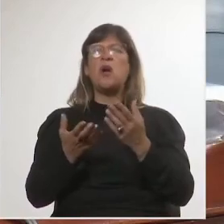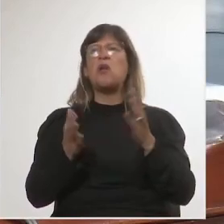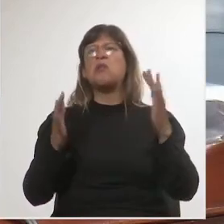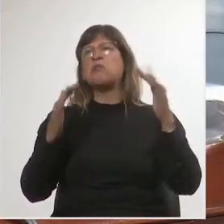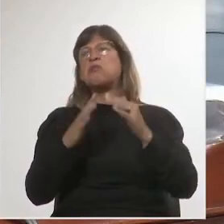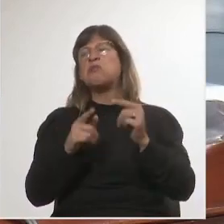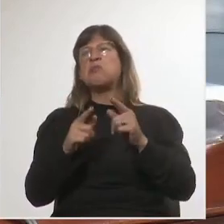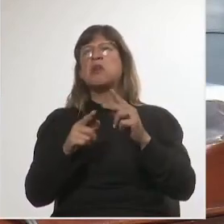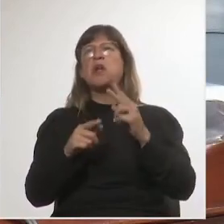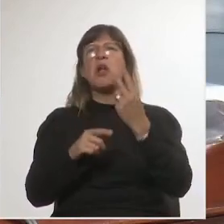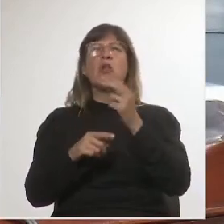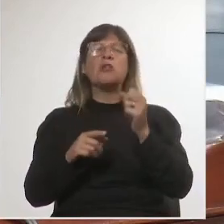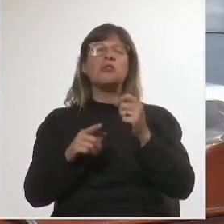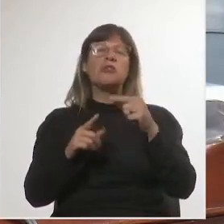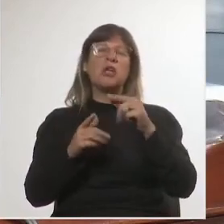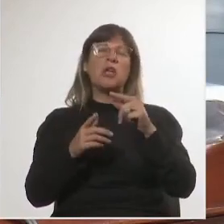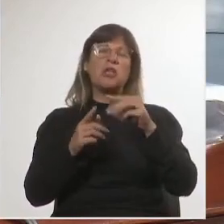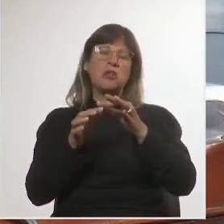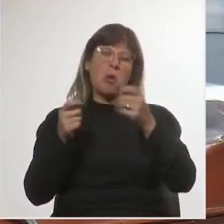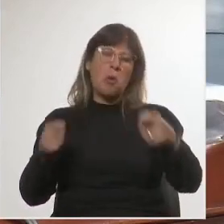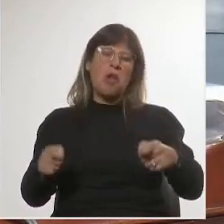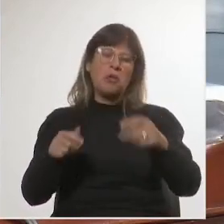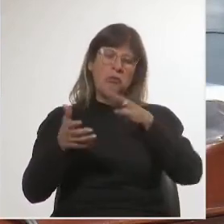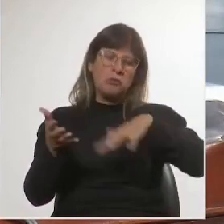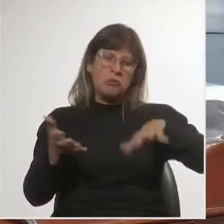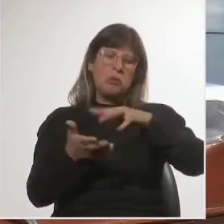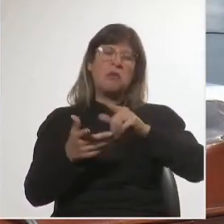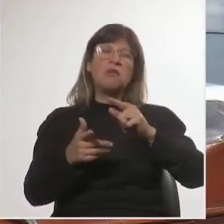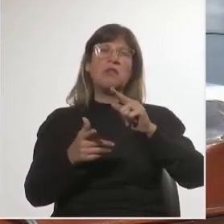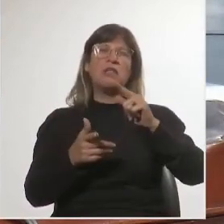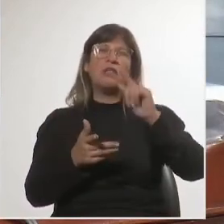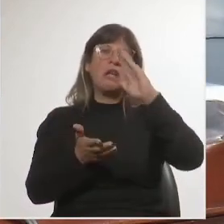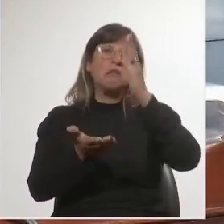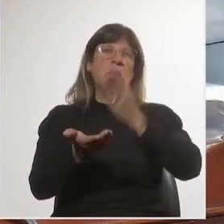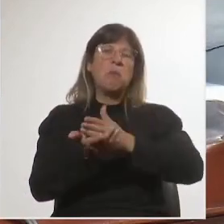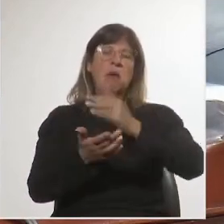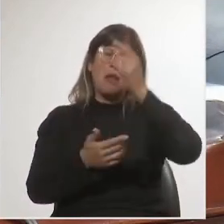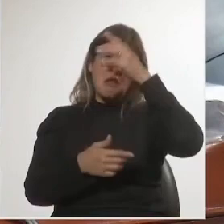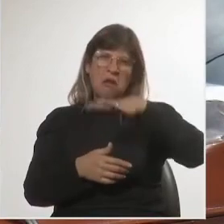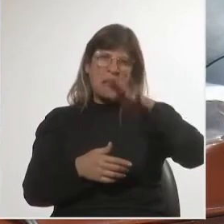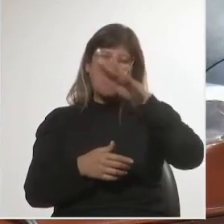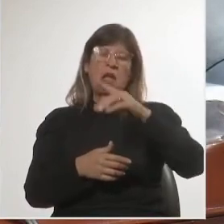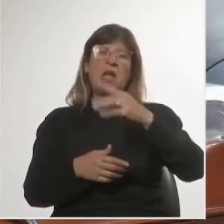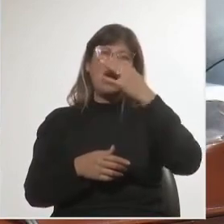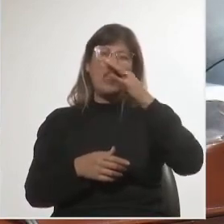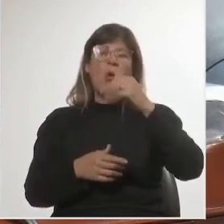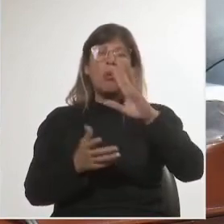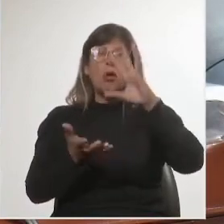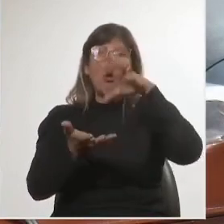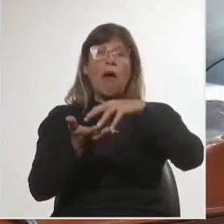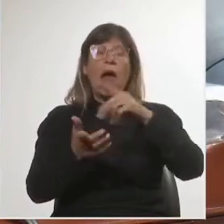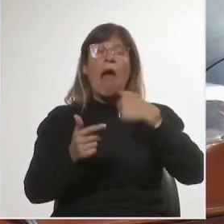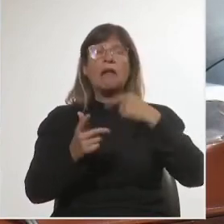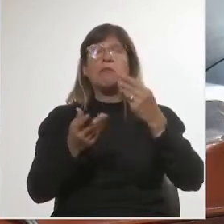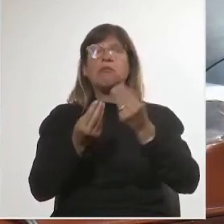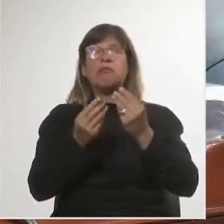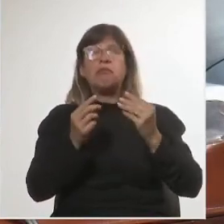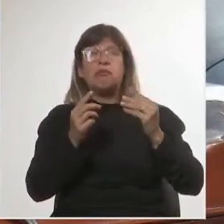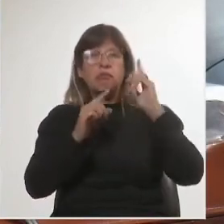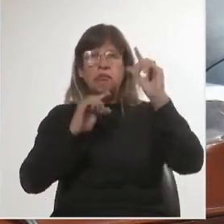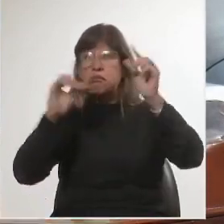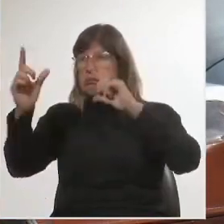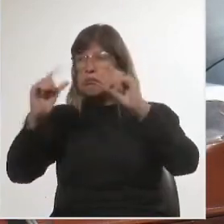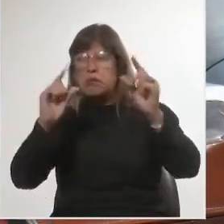unos 200 metros de superficie en medio del campo, siendo la única edificación en varias cuadras a la redonda.